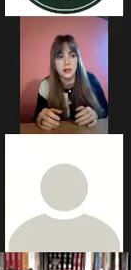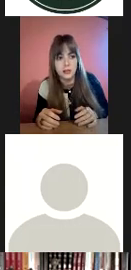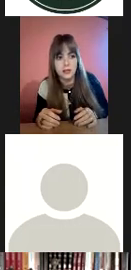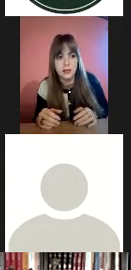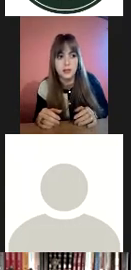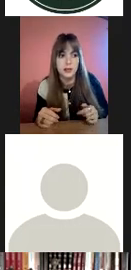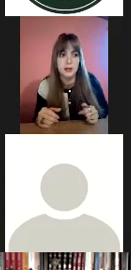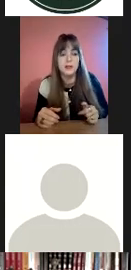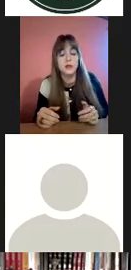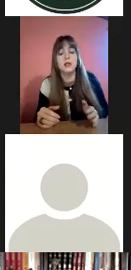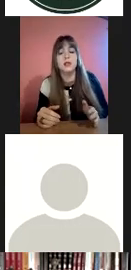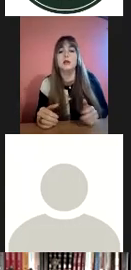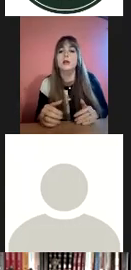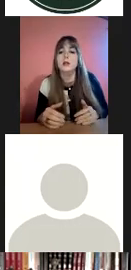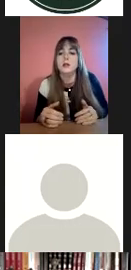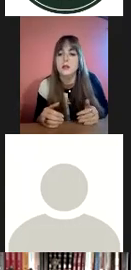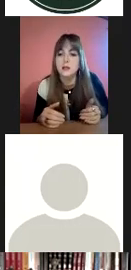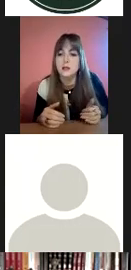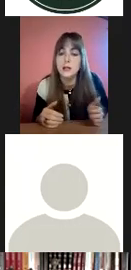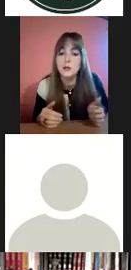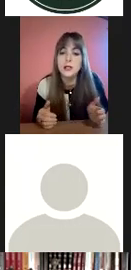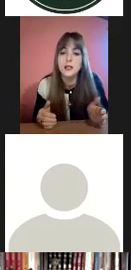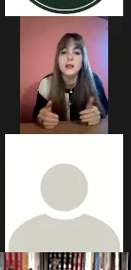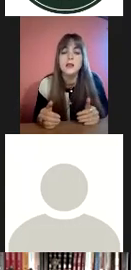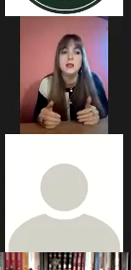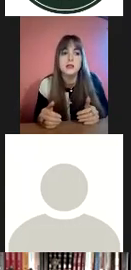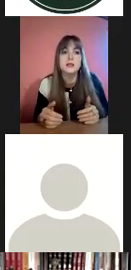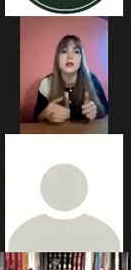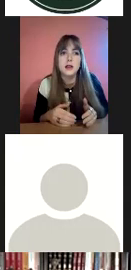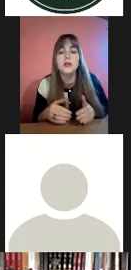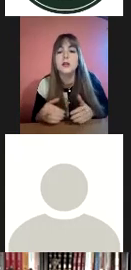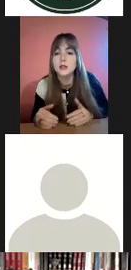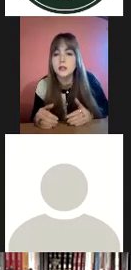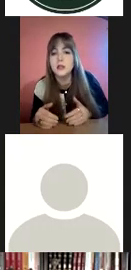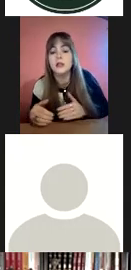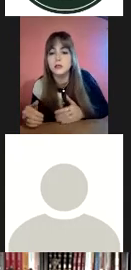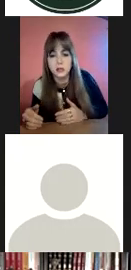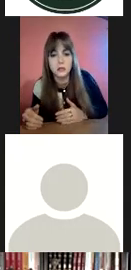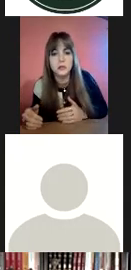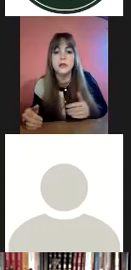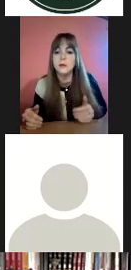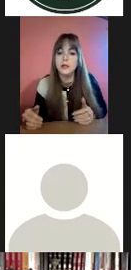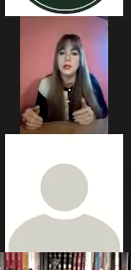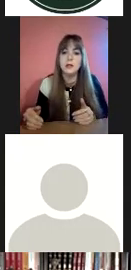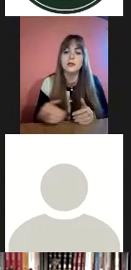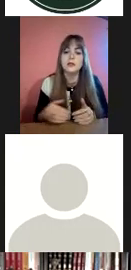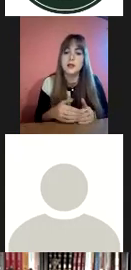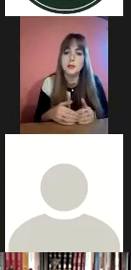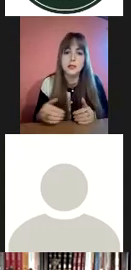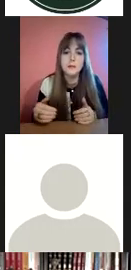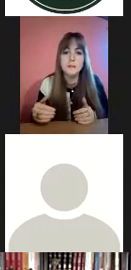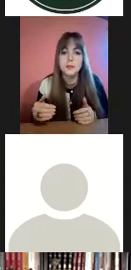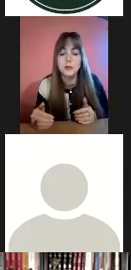de rescatar, ya que están en un estado semisalvaje, y sacarlos, castrarlos, darlos en adopción, rehabilitarlos,